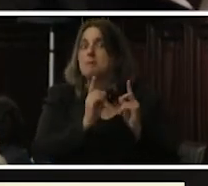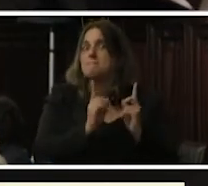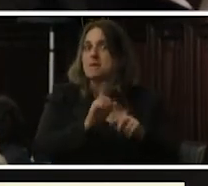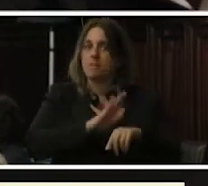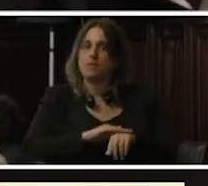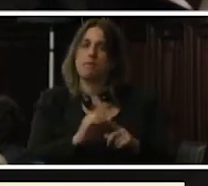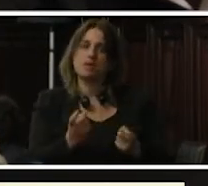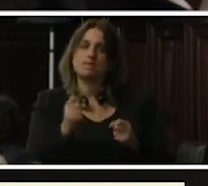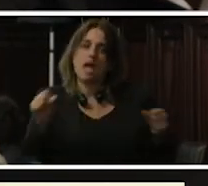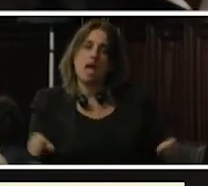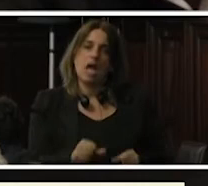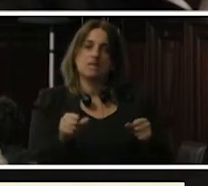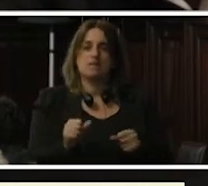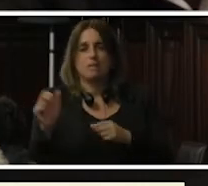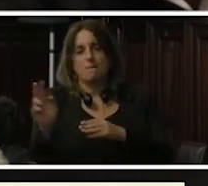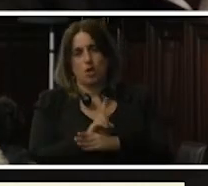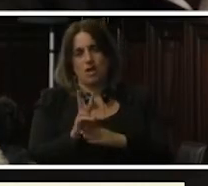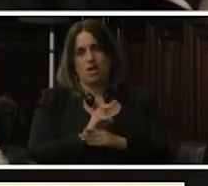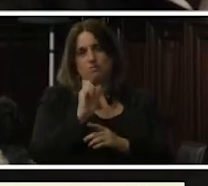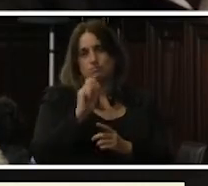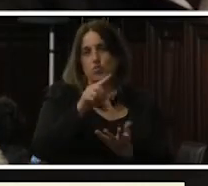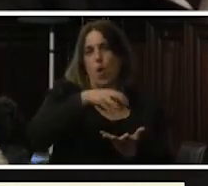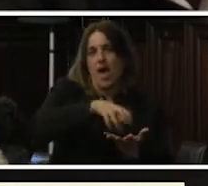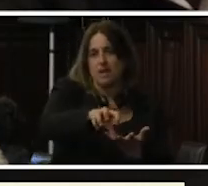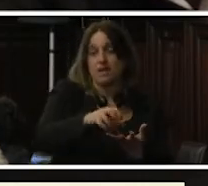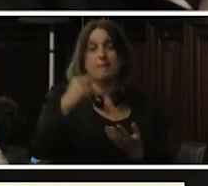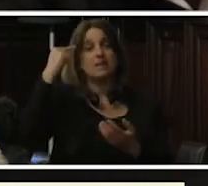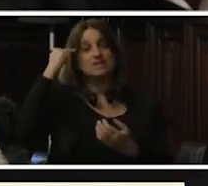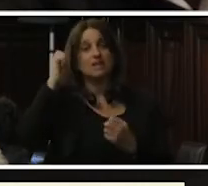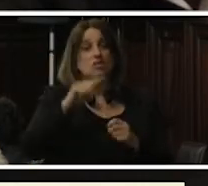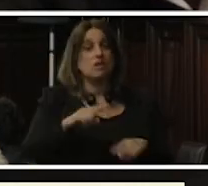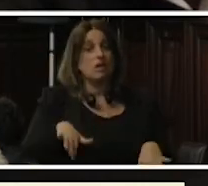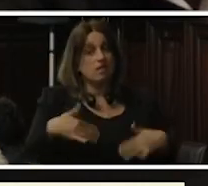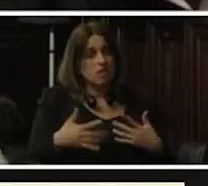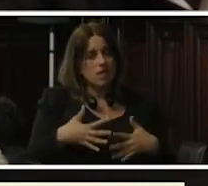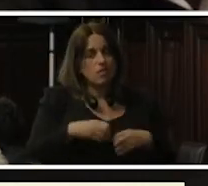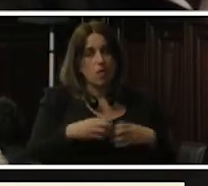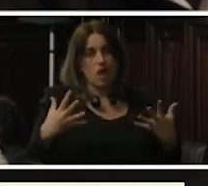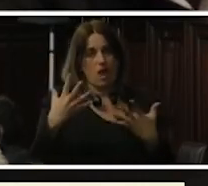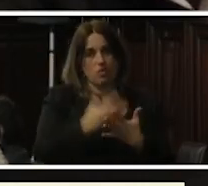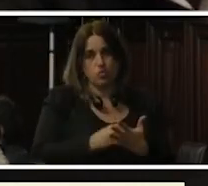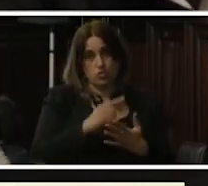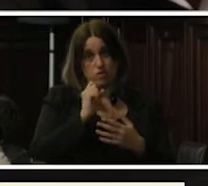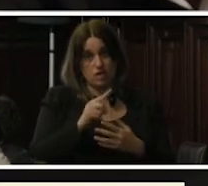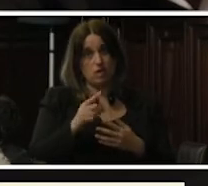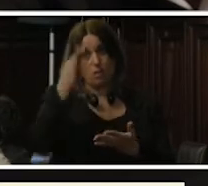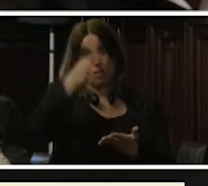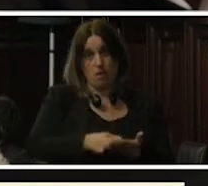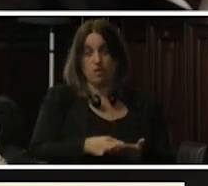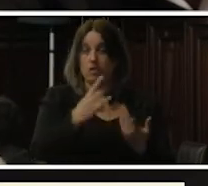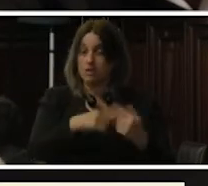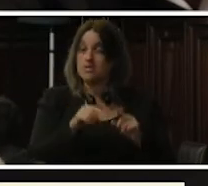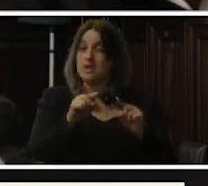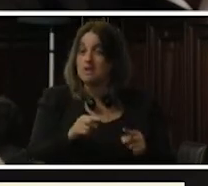implementar mecanismos de protección de esas áreas, considerando la extrema vulnerabilidad de estos pueblos, ¿no? Sin embargo, esa